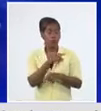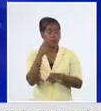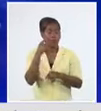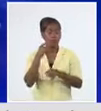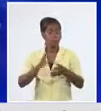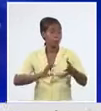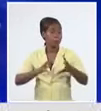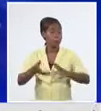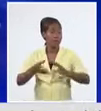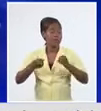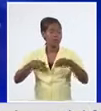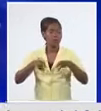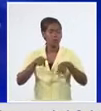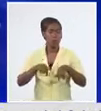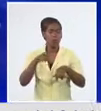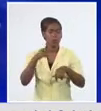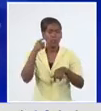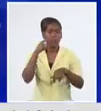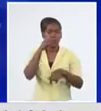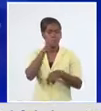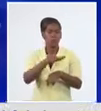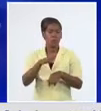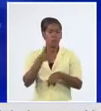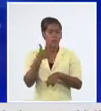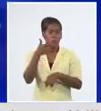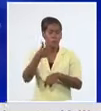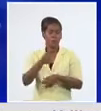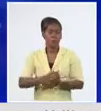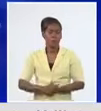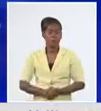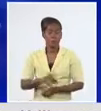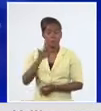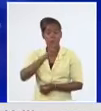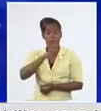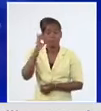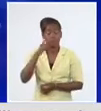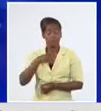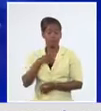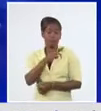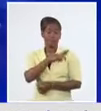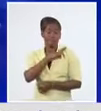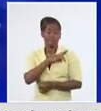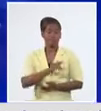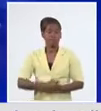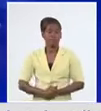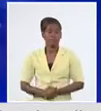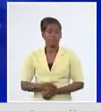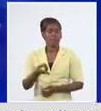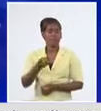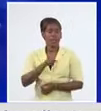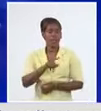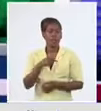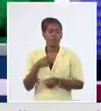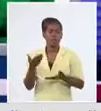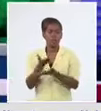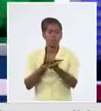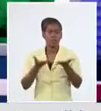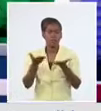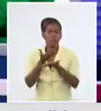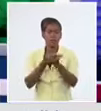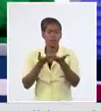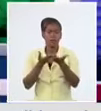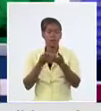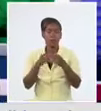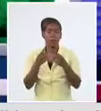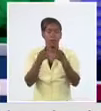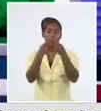mejor situación en los hospitales pediátricos. Sí, como casualmente nosotros ayer cuando debatíamos con cada provincia, hay un sistema